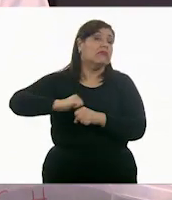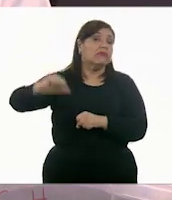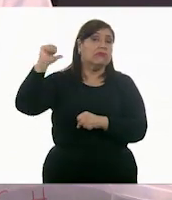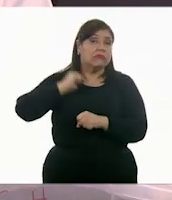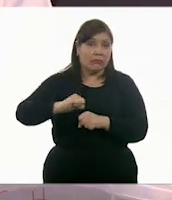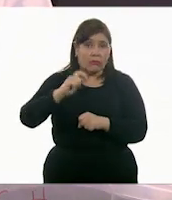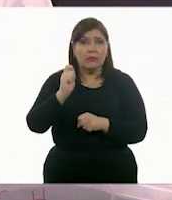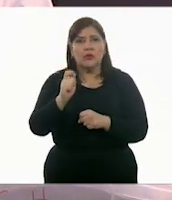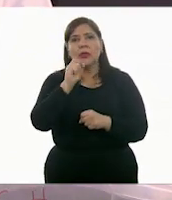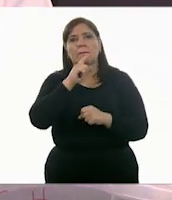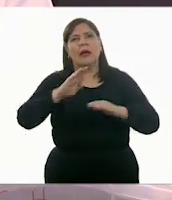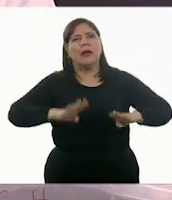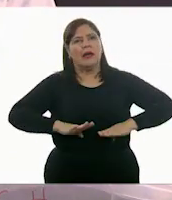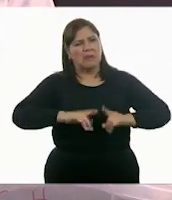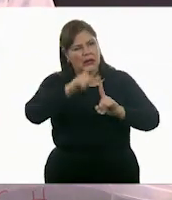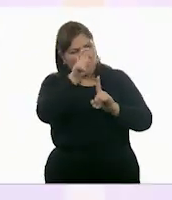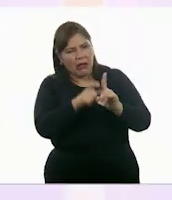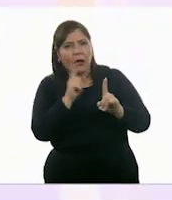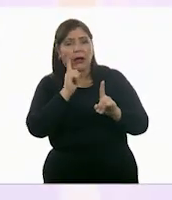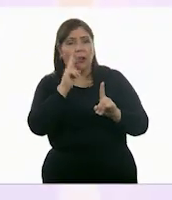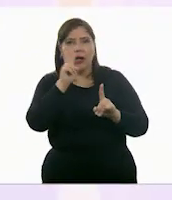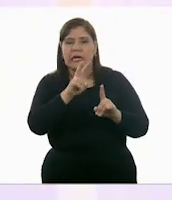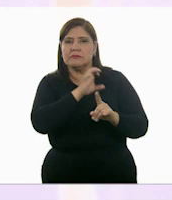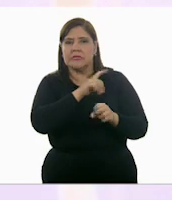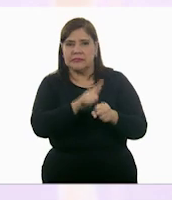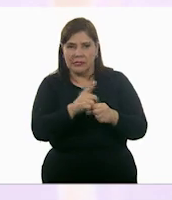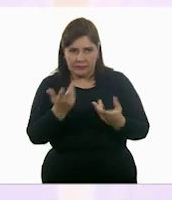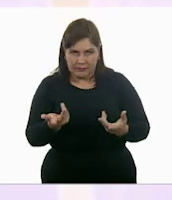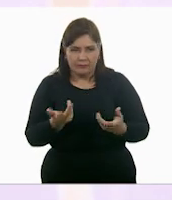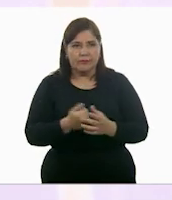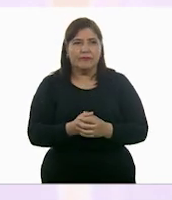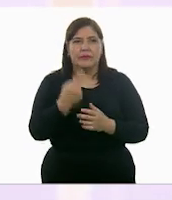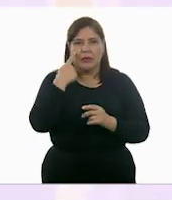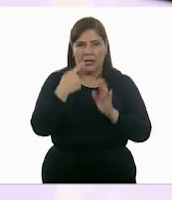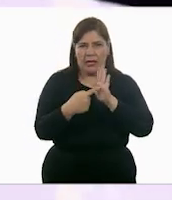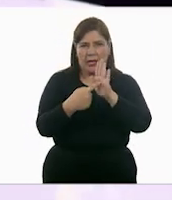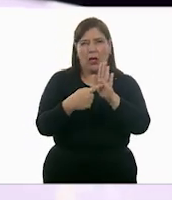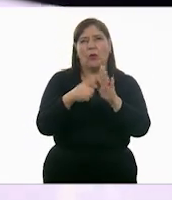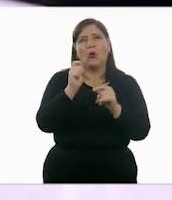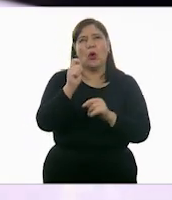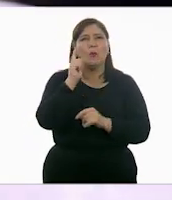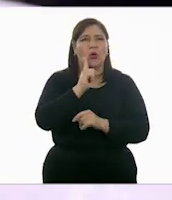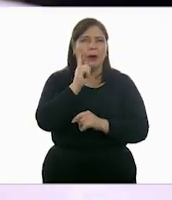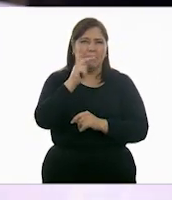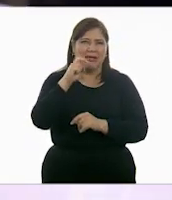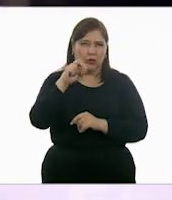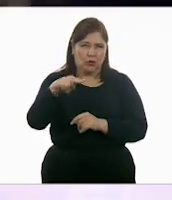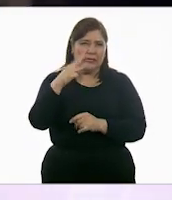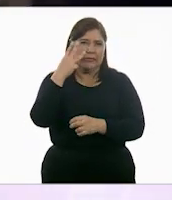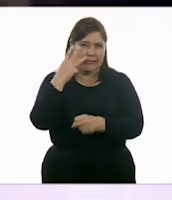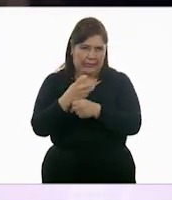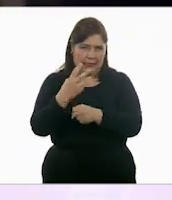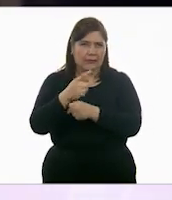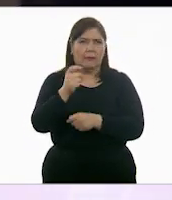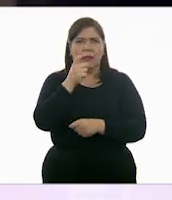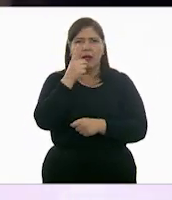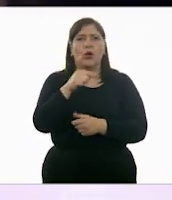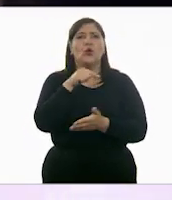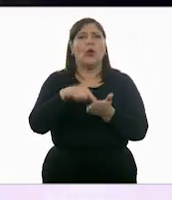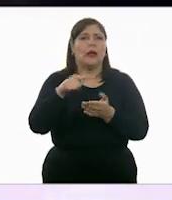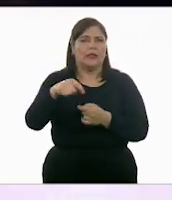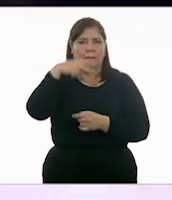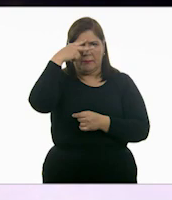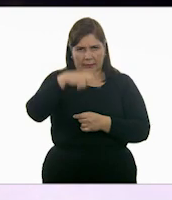características morfológicas muy particulares. Esta es una réplica de la mujer del Peñón 3, que proviene de aquí, de la Ciudad de México.